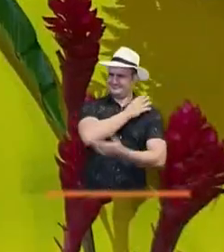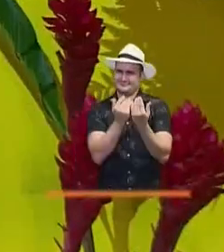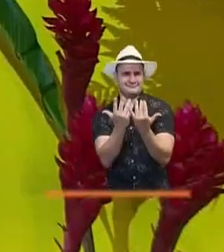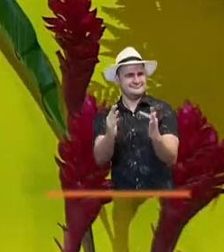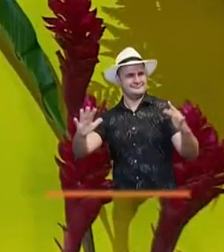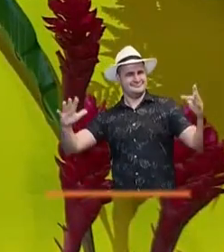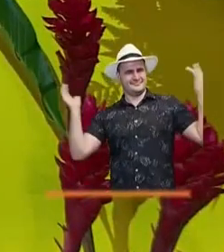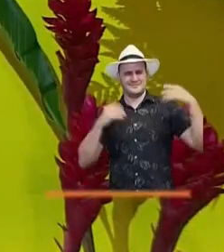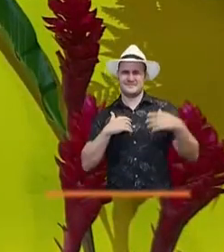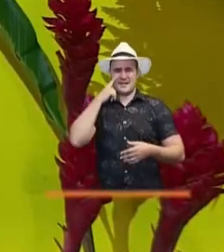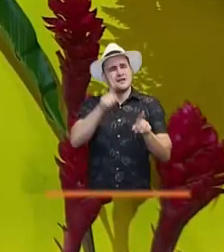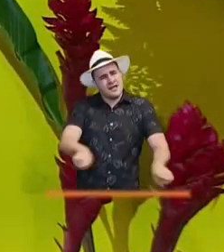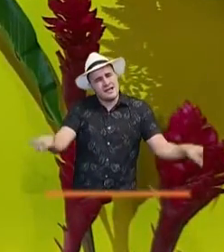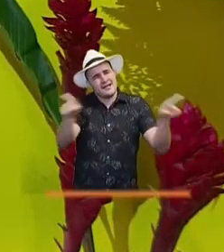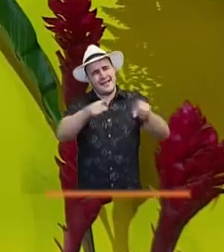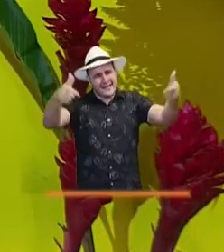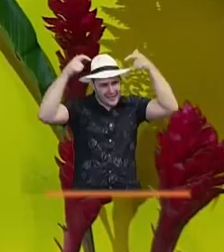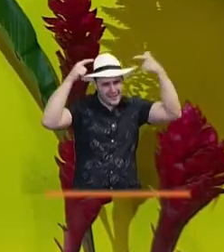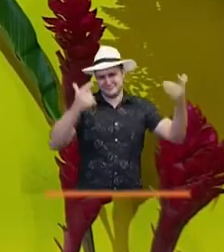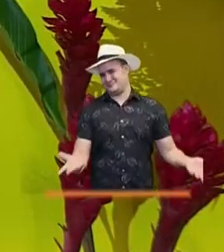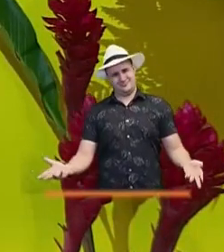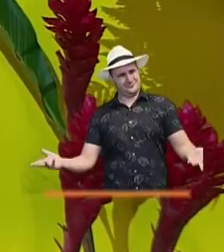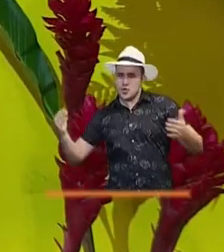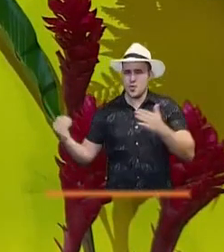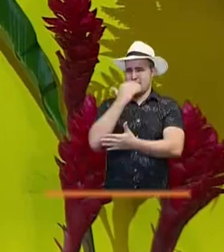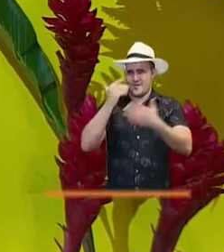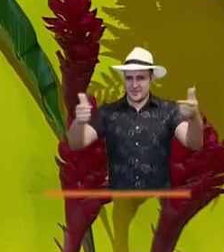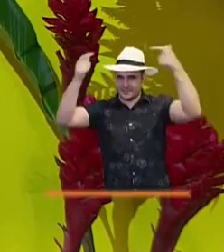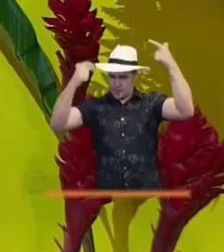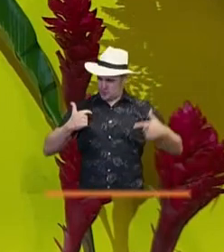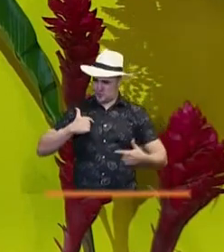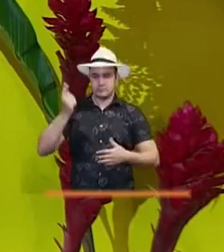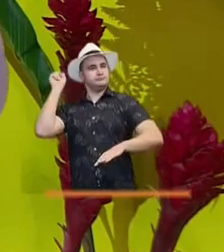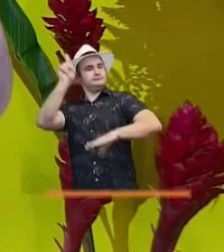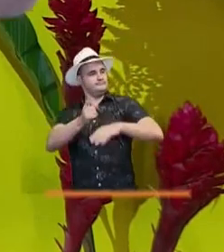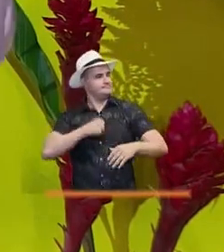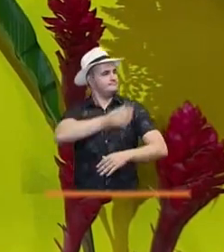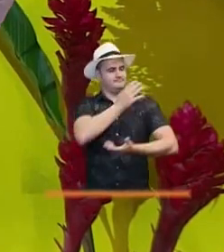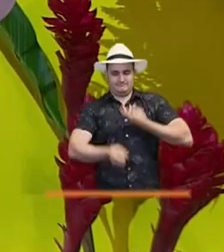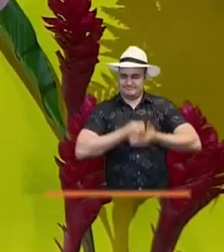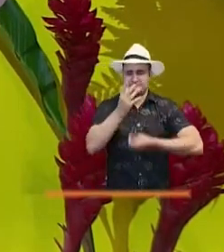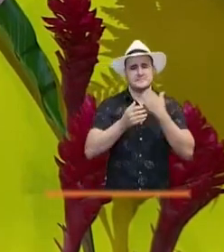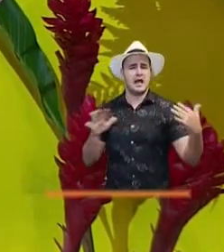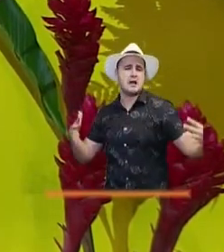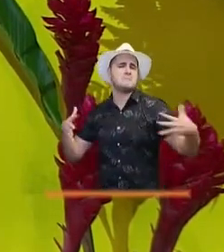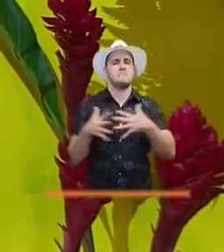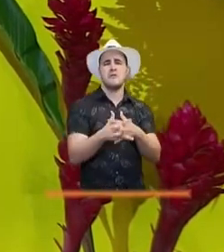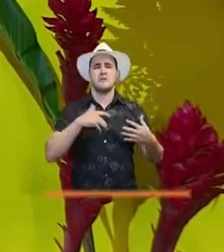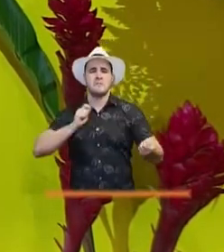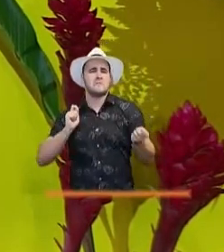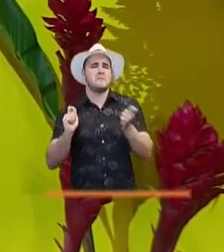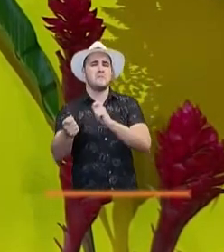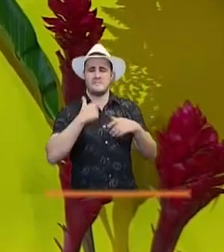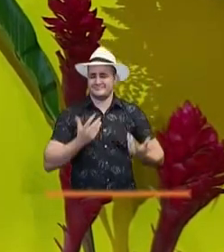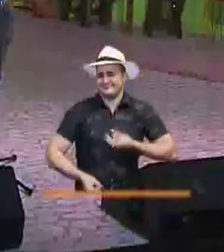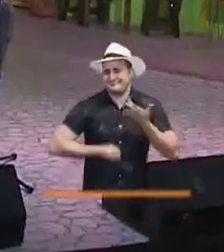que haya un rey nuevo en el trono. Yo soy un trovador que me adapto y